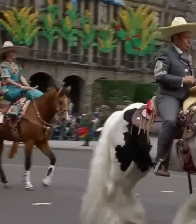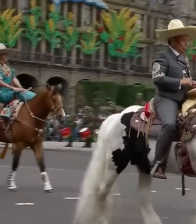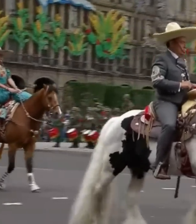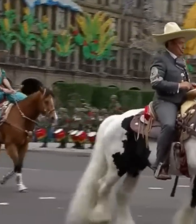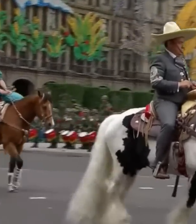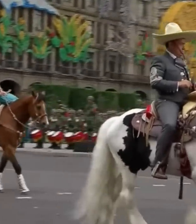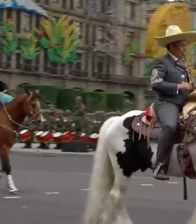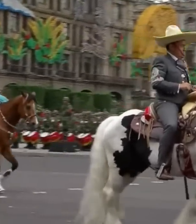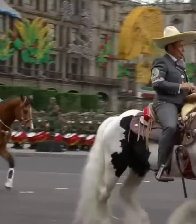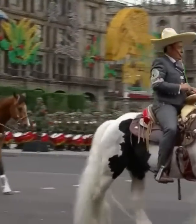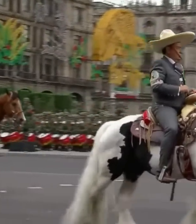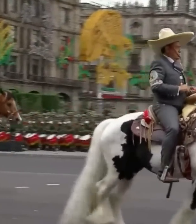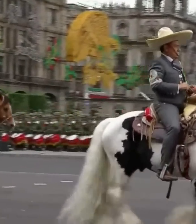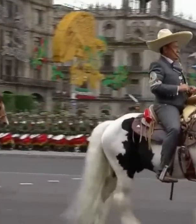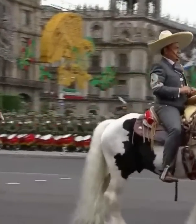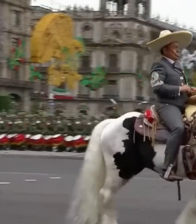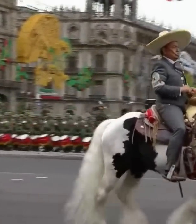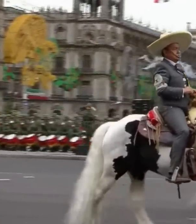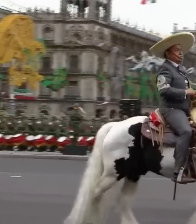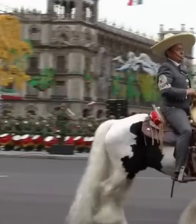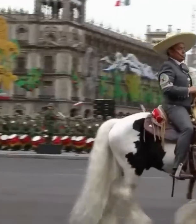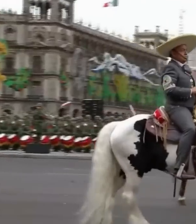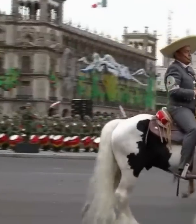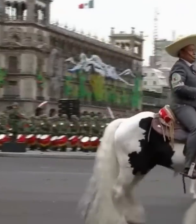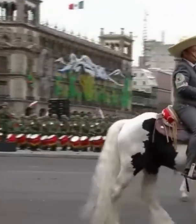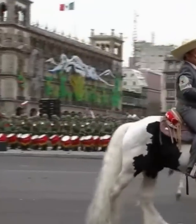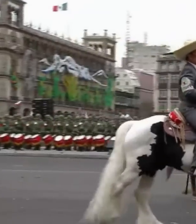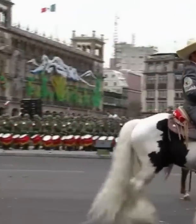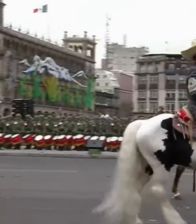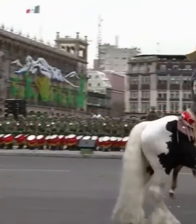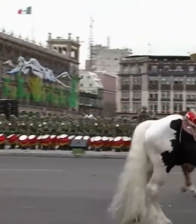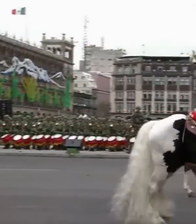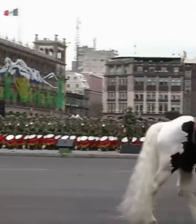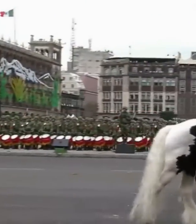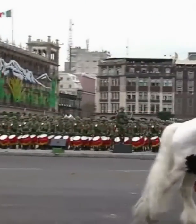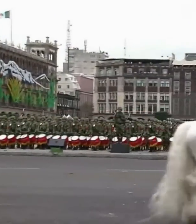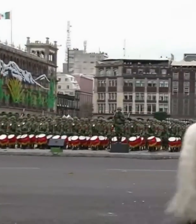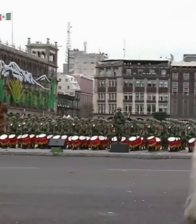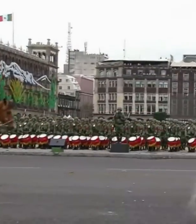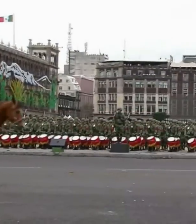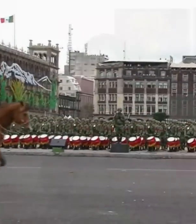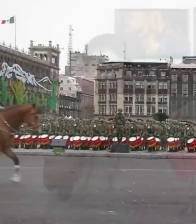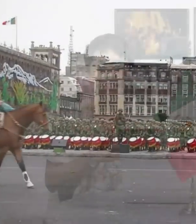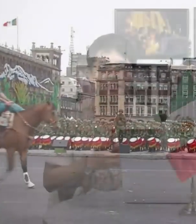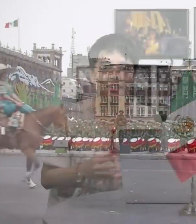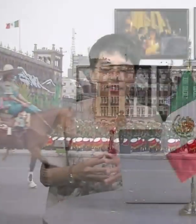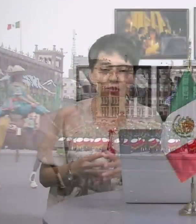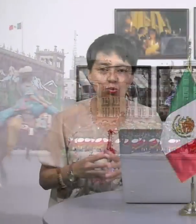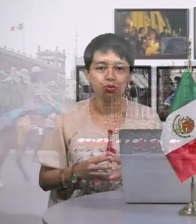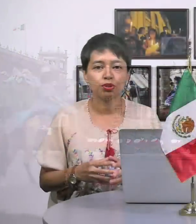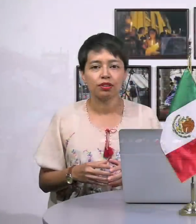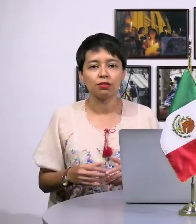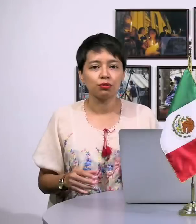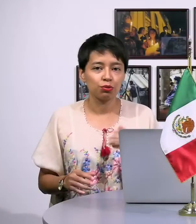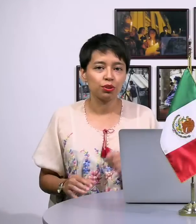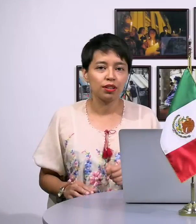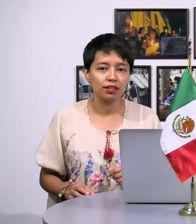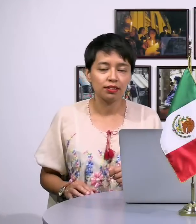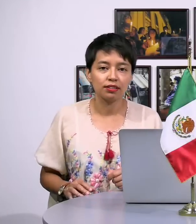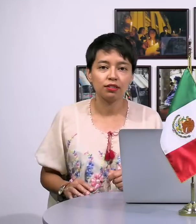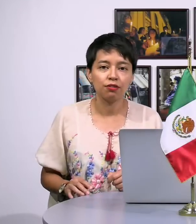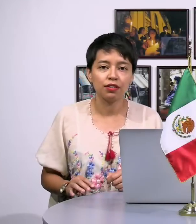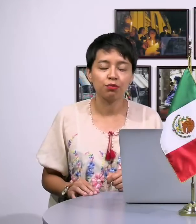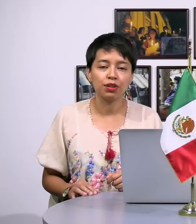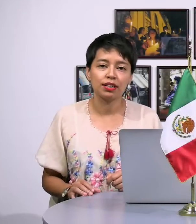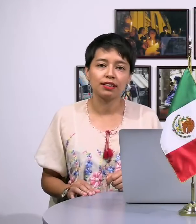mientras estaba el concierto en Tigres del Norte y todos en un ambiente festivo en el Zócalo, en la estela de luz construida